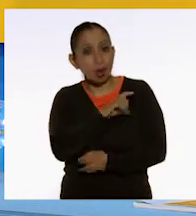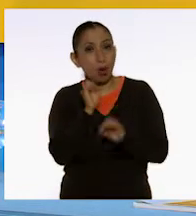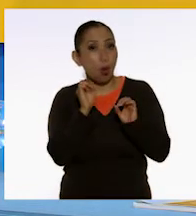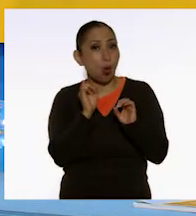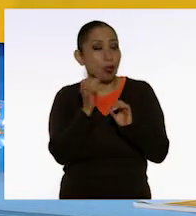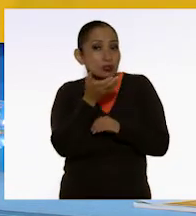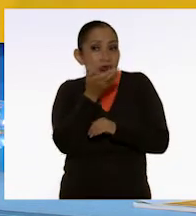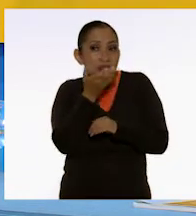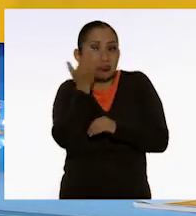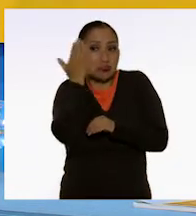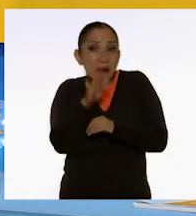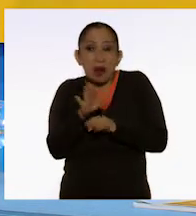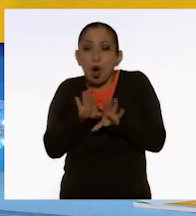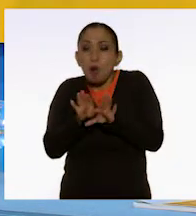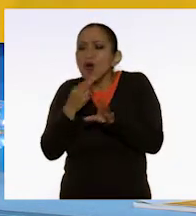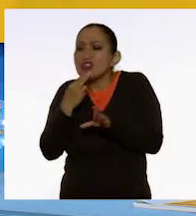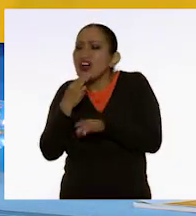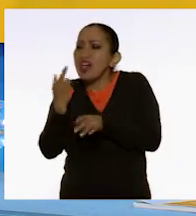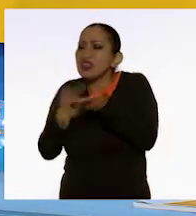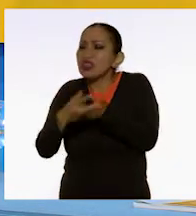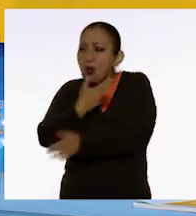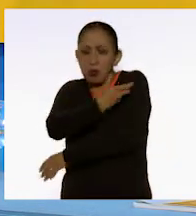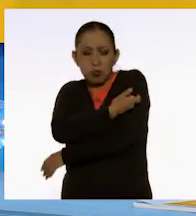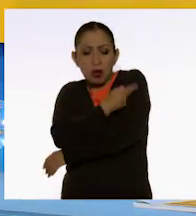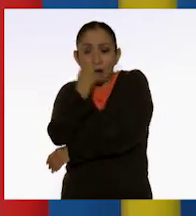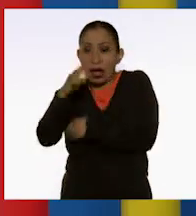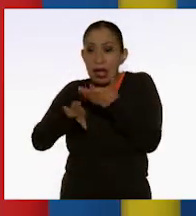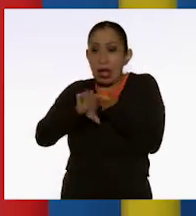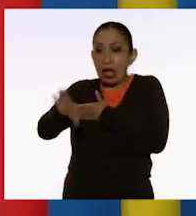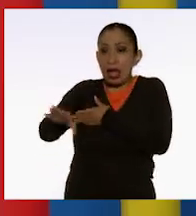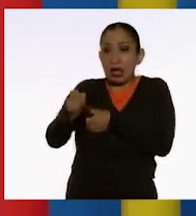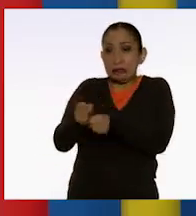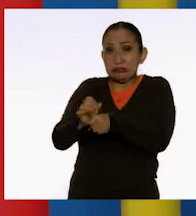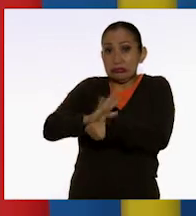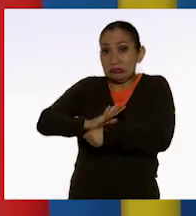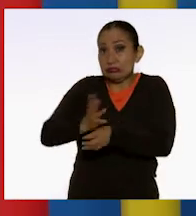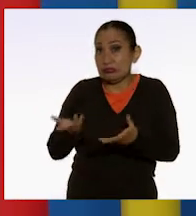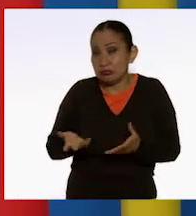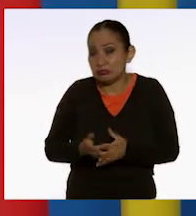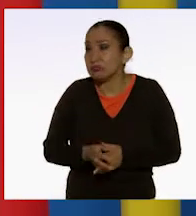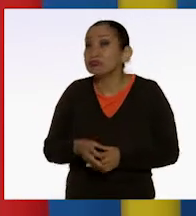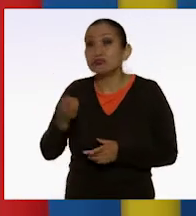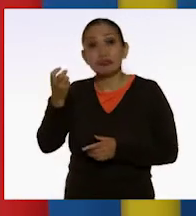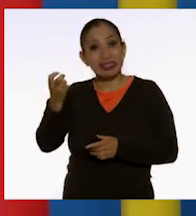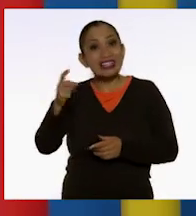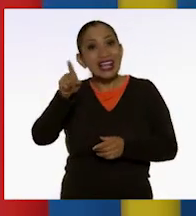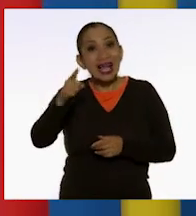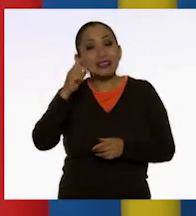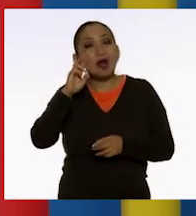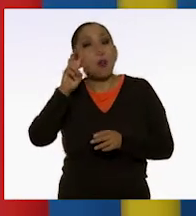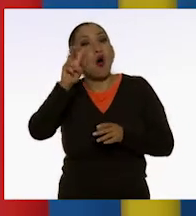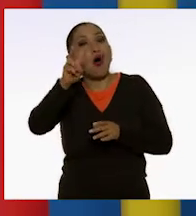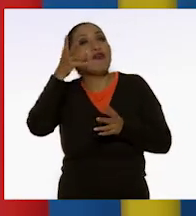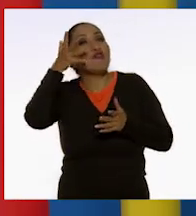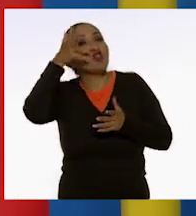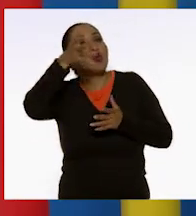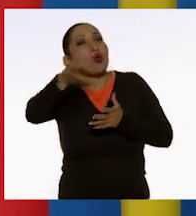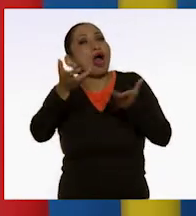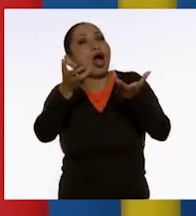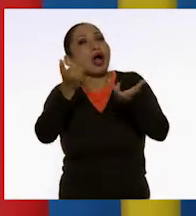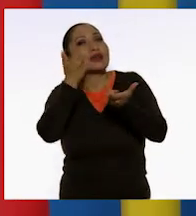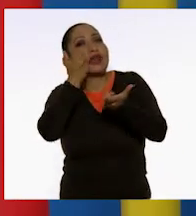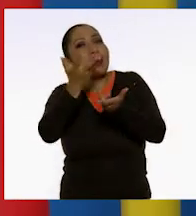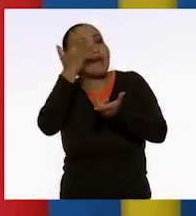saber cómo funcionan las vacunas para prevenir la COVID-19. ¿No? Efectivamente, Juan Carlos, esas expectativas son